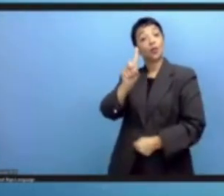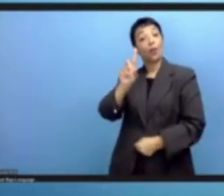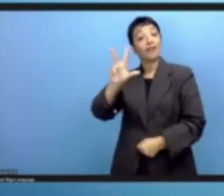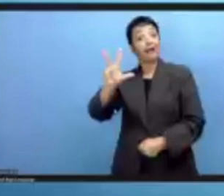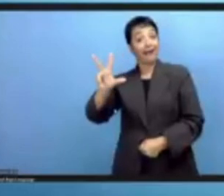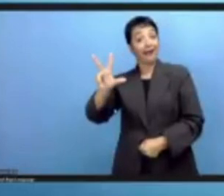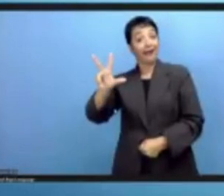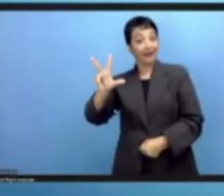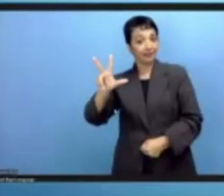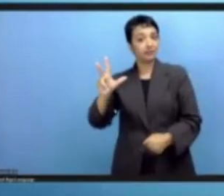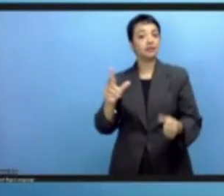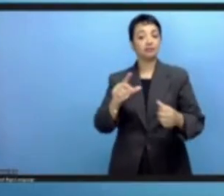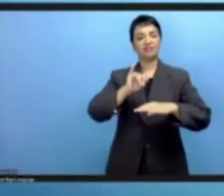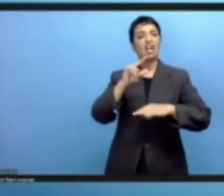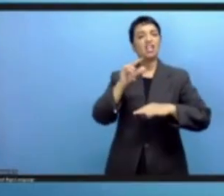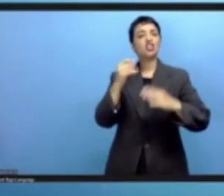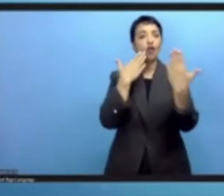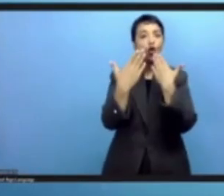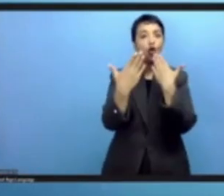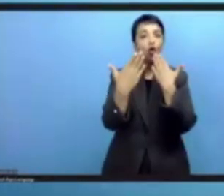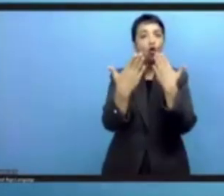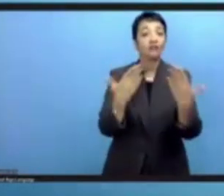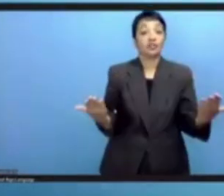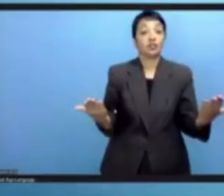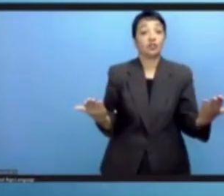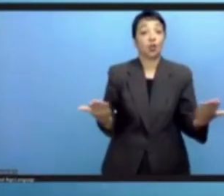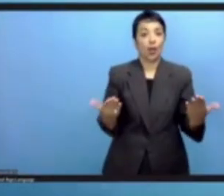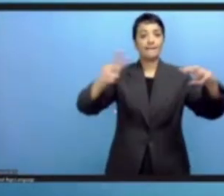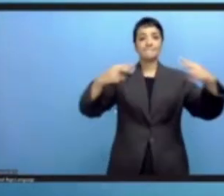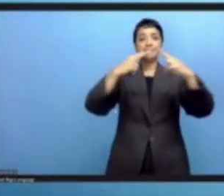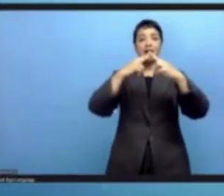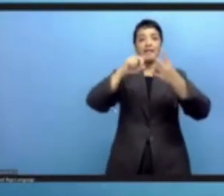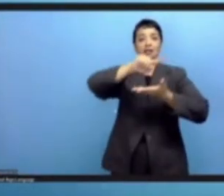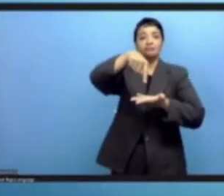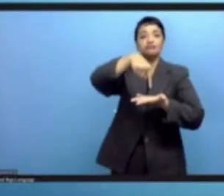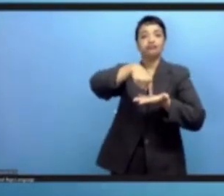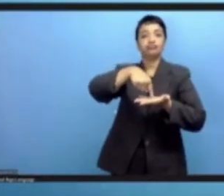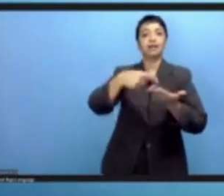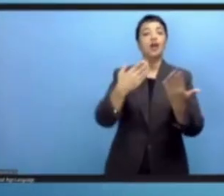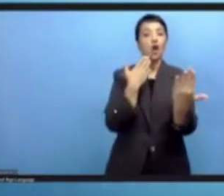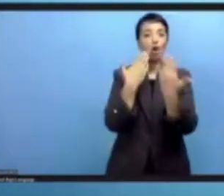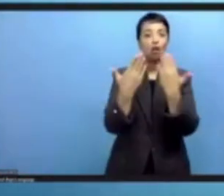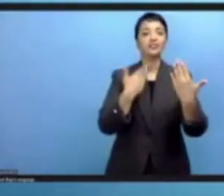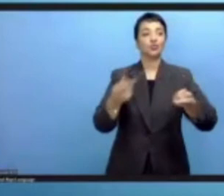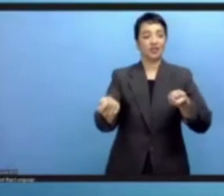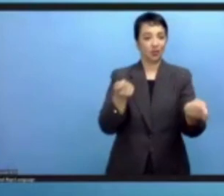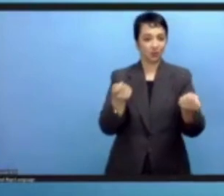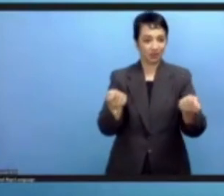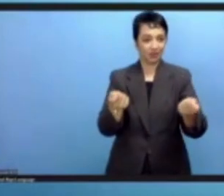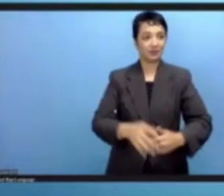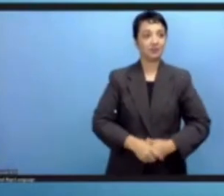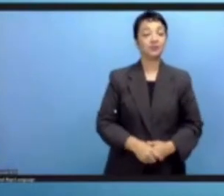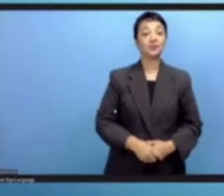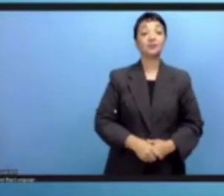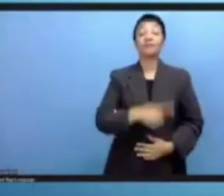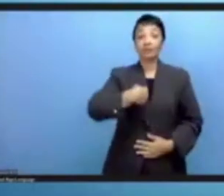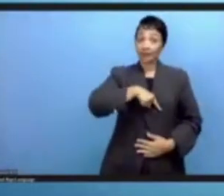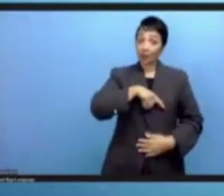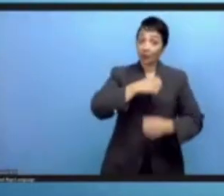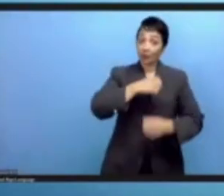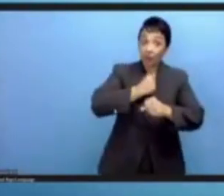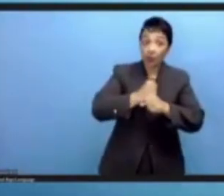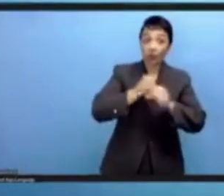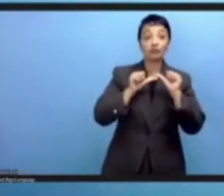fue el anfitrión de la edición de 2018 en su casa central de París continuamos nuestro